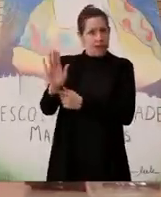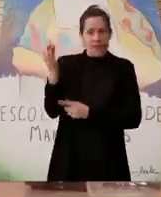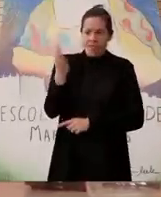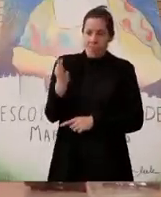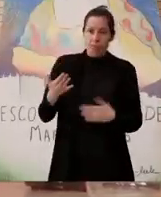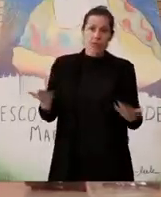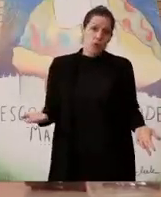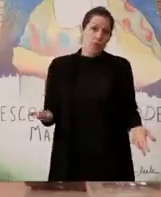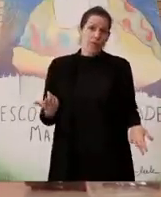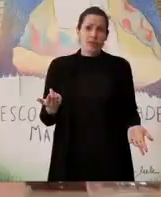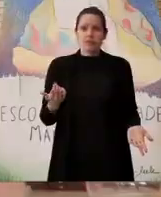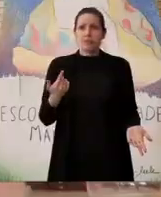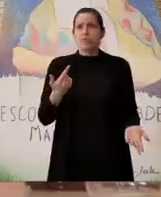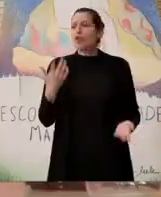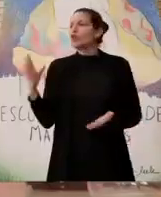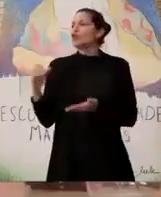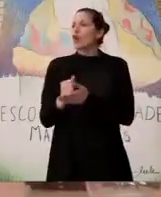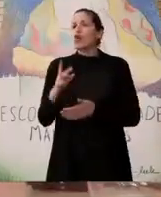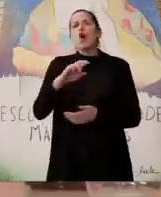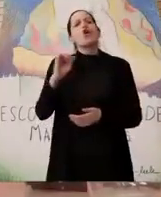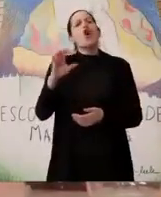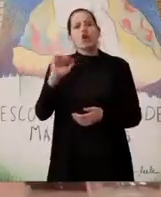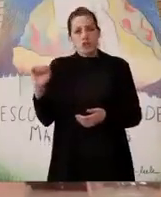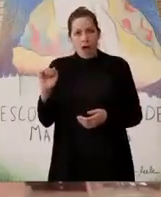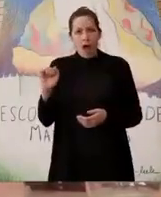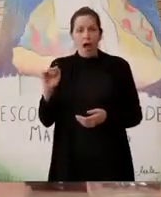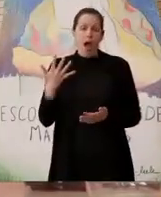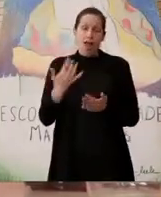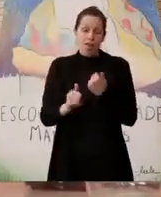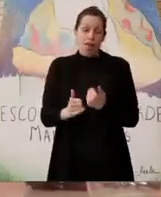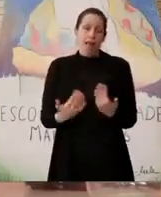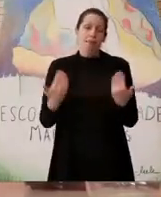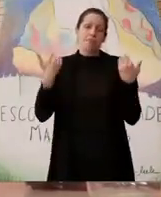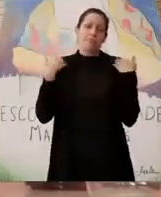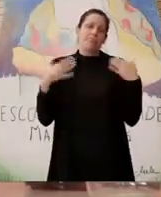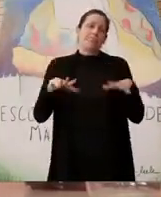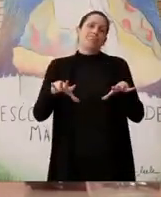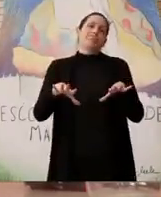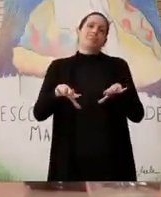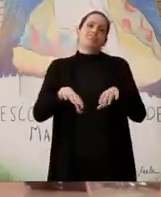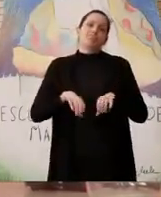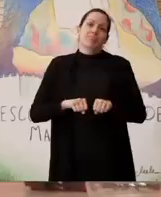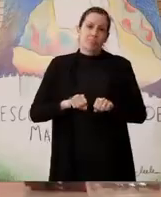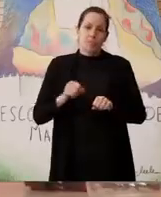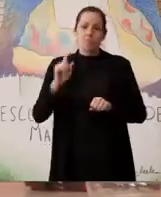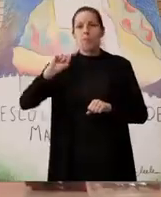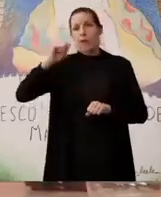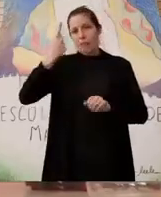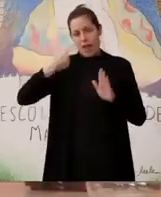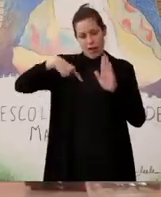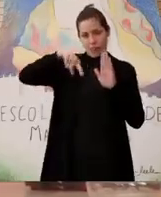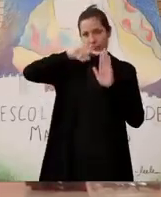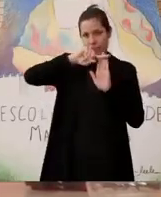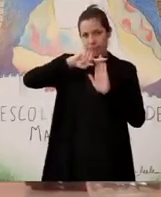pues que viejo todo el mundo que sea Rosa y fue rosa rosa porque no había ninguno que quisiera ser el primero